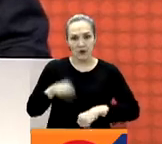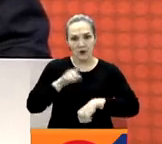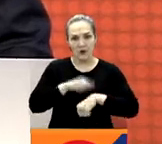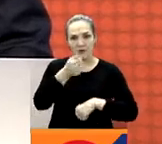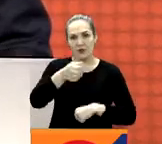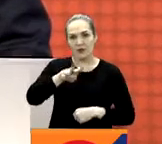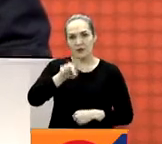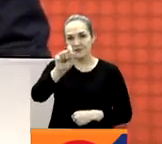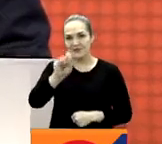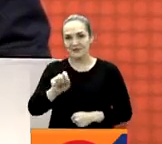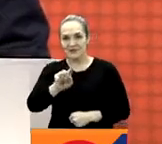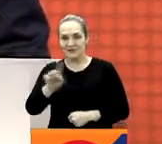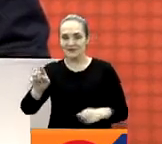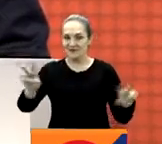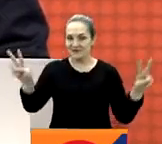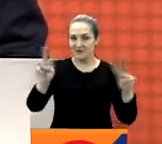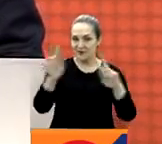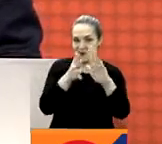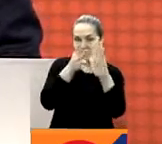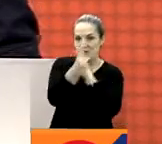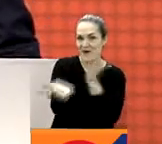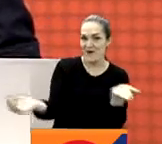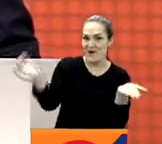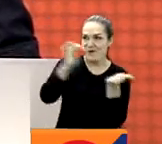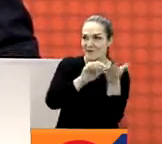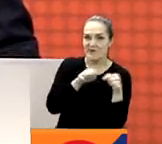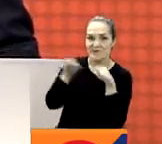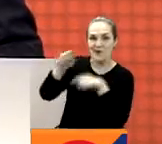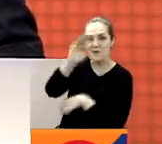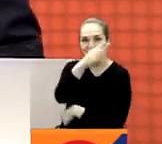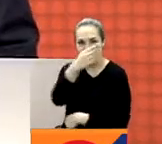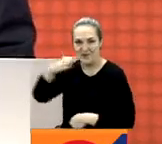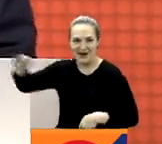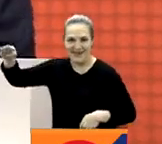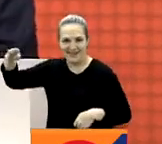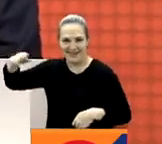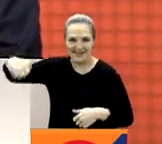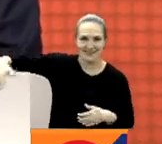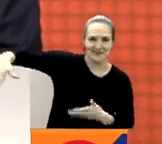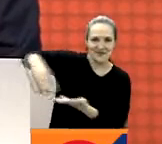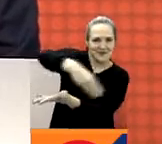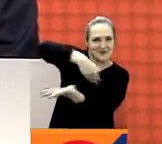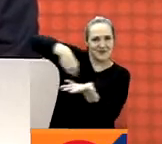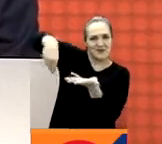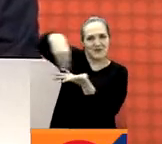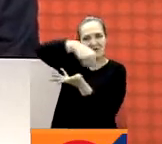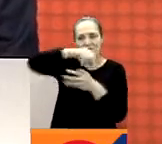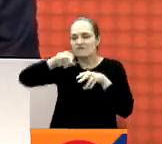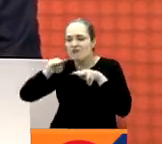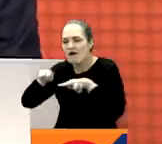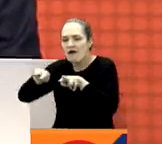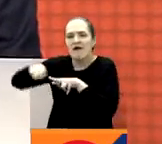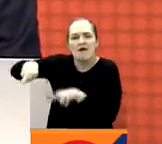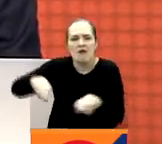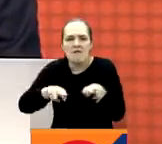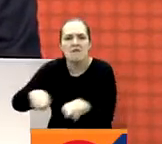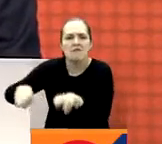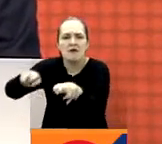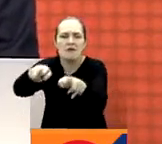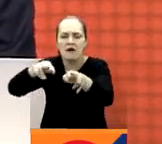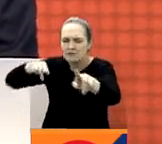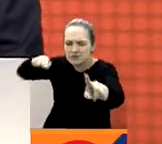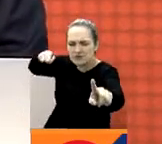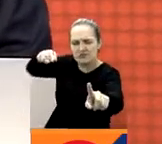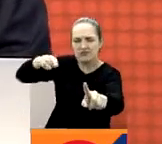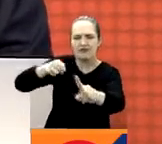12:11 minutos del mediodía y a esta hora volvemos a la arenosa Barranquilla con más detalles de la Ruta del Magdalena, 1540 kilómetros de historia.